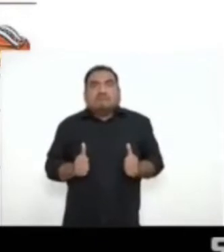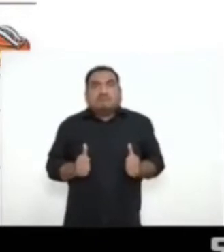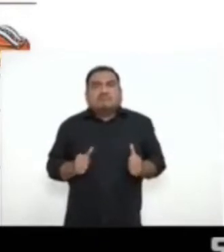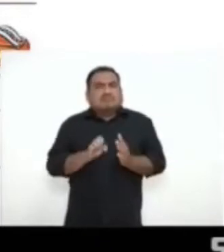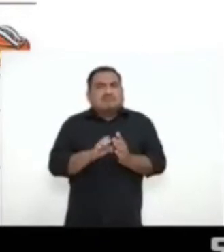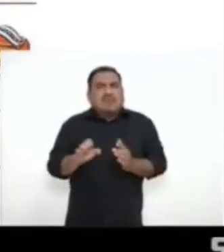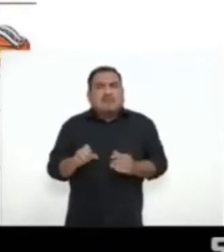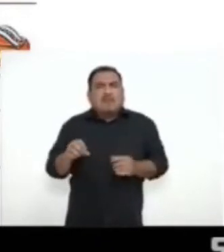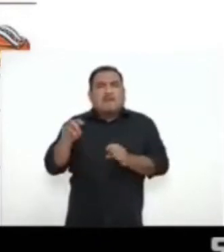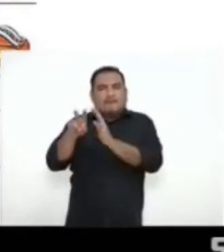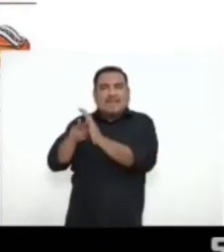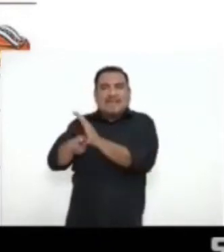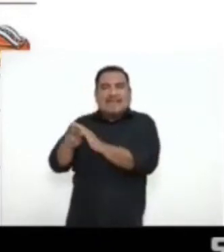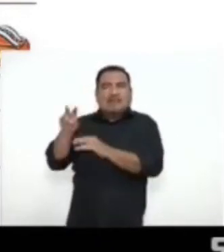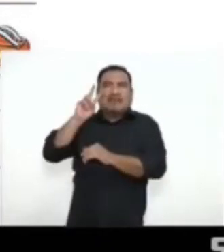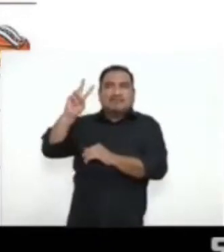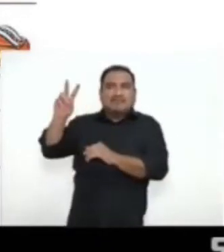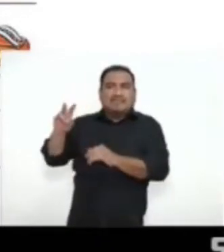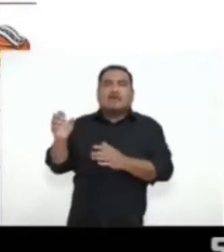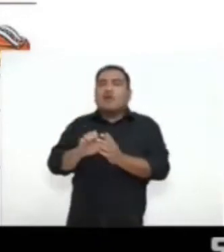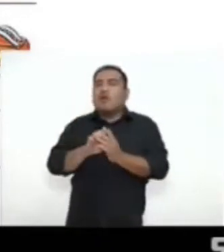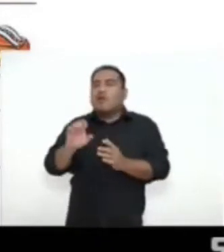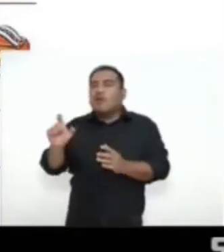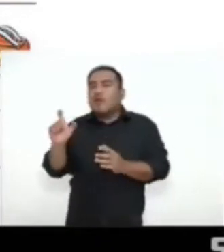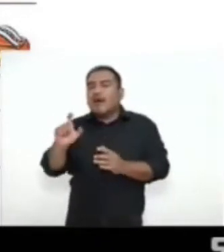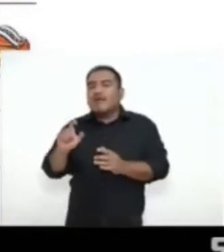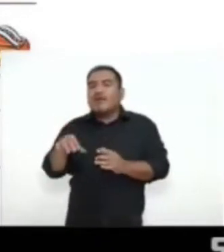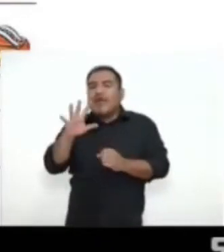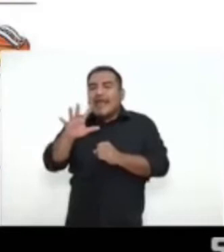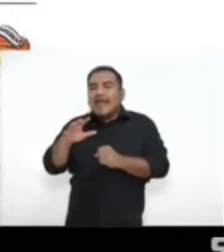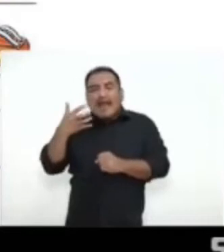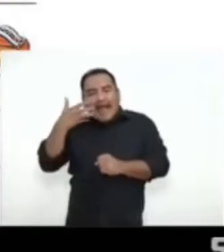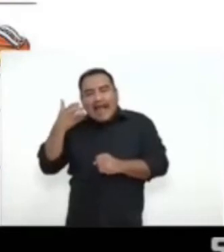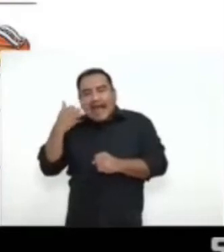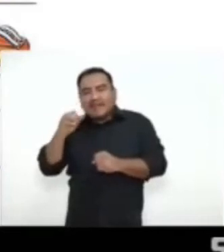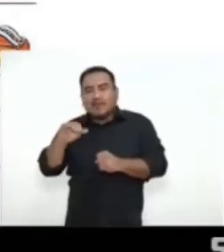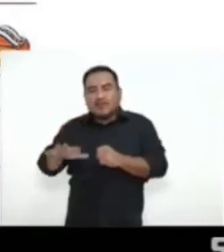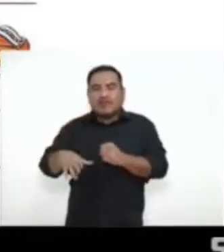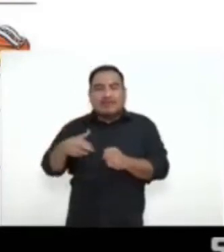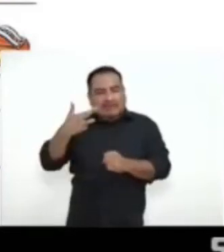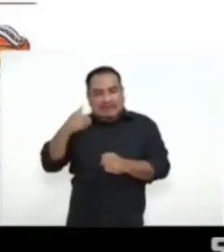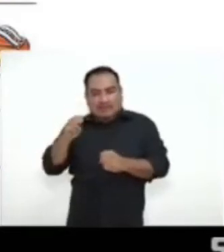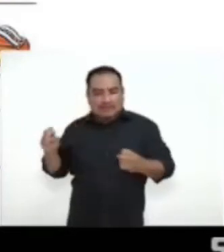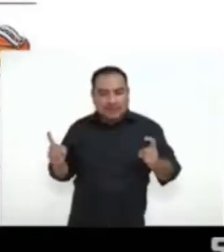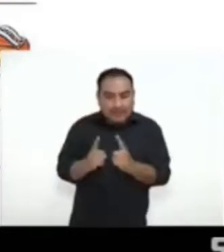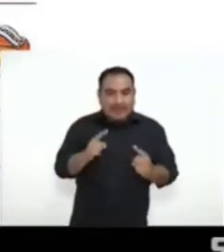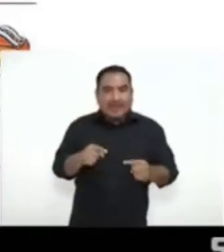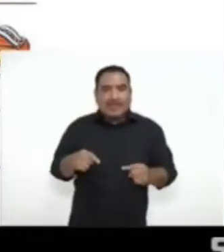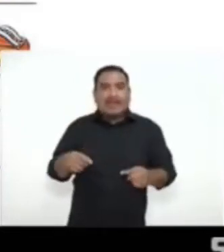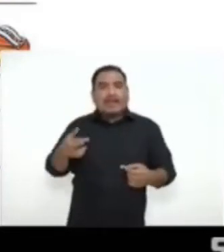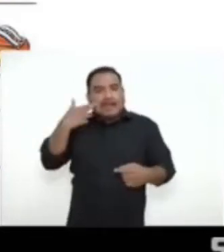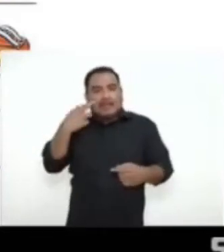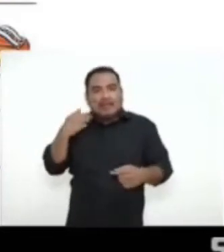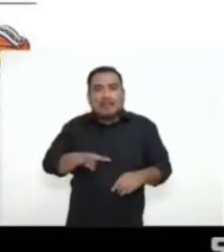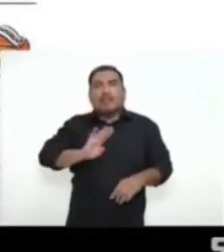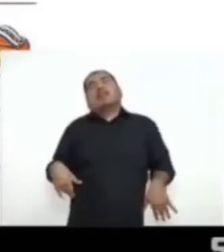los animalitos ante el gato se hacen los muertos? Bueno, nosotros de pronto nos